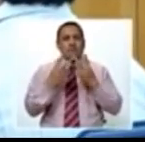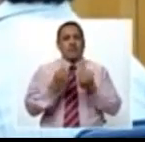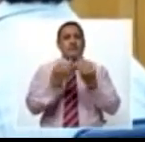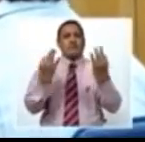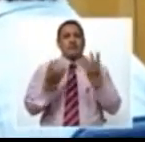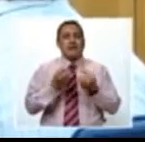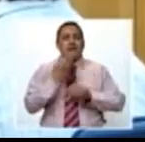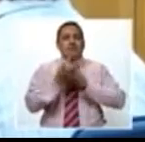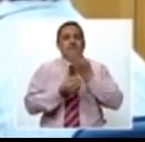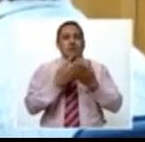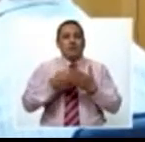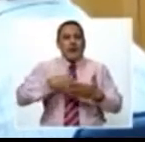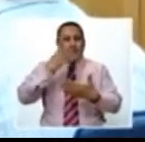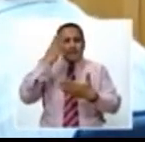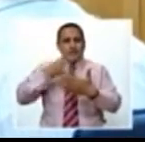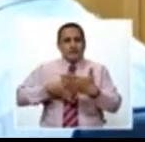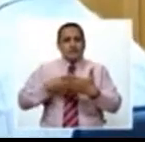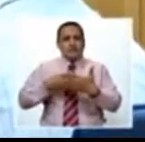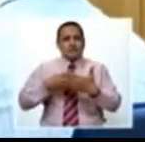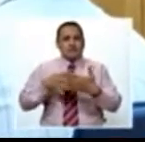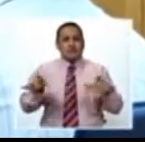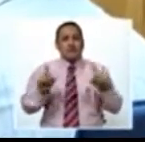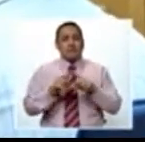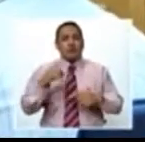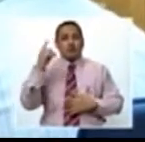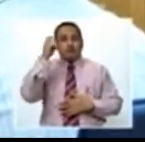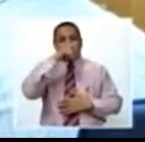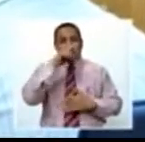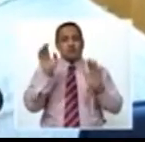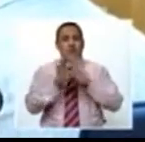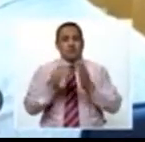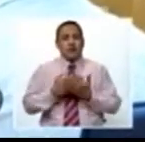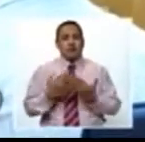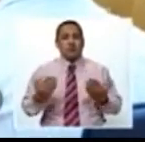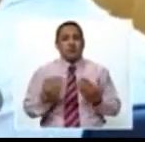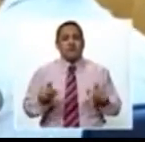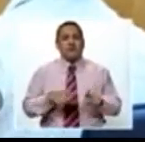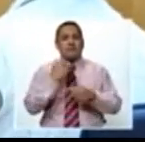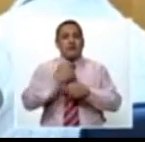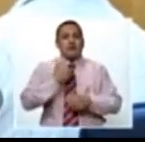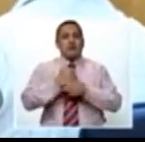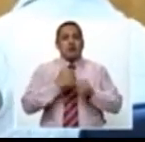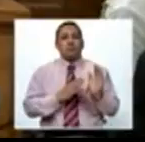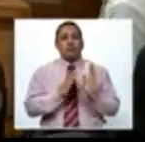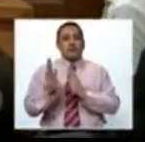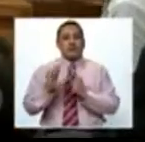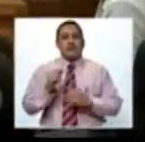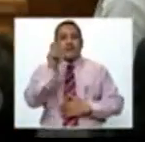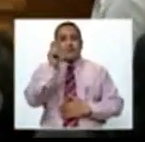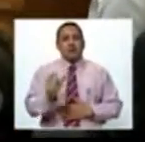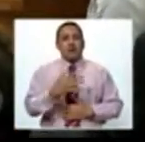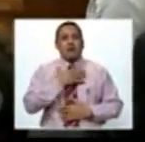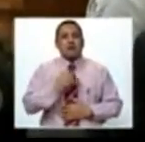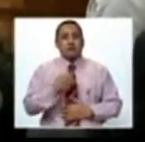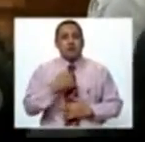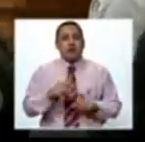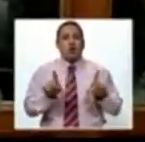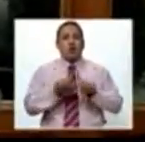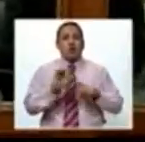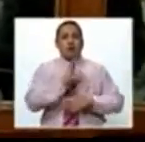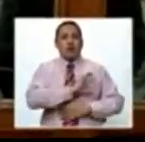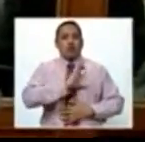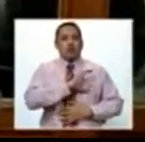siguientes criterios de análisis: la complejidad del asunto, la actividad procesal del interesado y la conducta